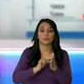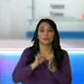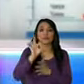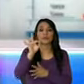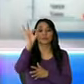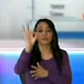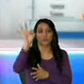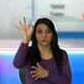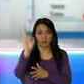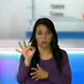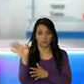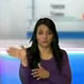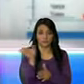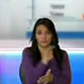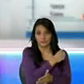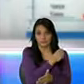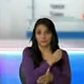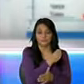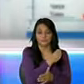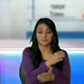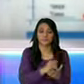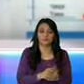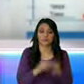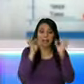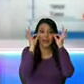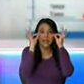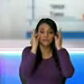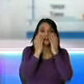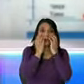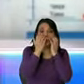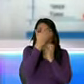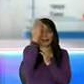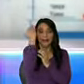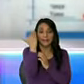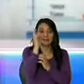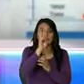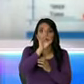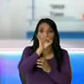39.31%. Y en el caso del binomio Lasso-Páez, el